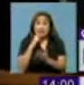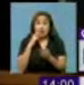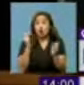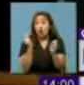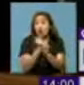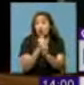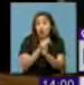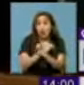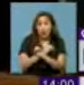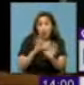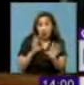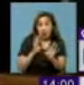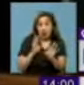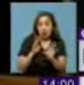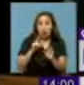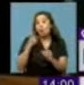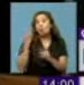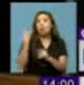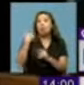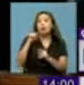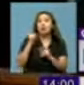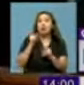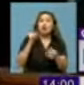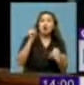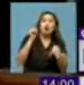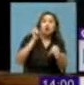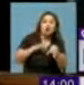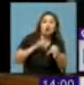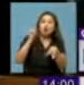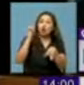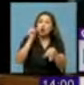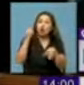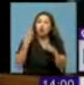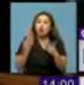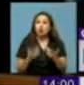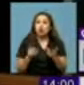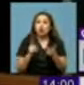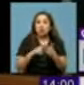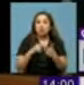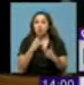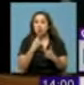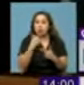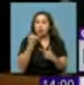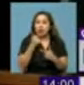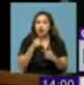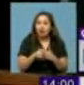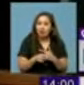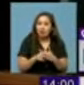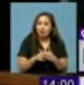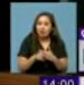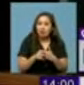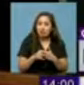desaprobar de nuevo, porque todo es extemporáneo, todo no es creíble.